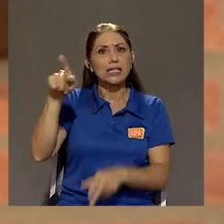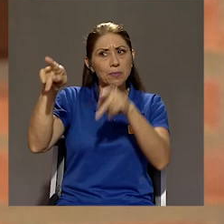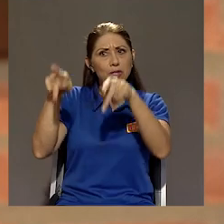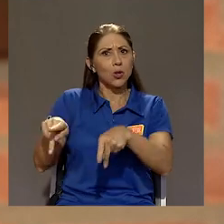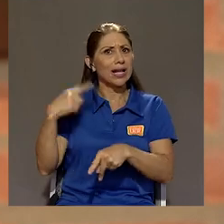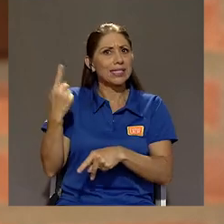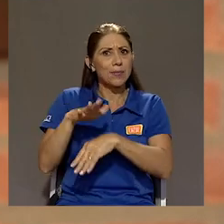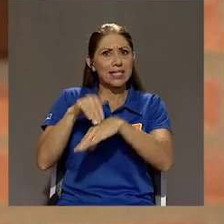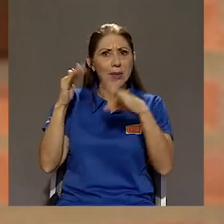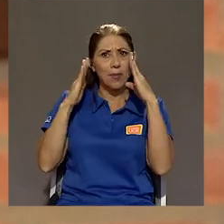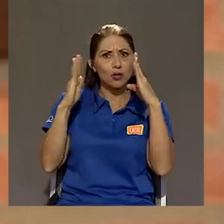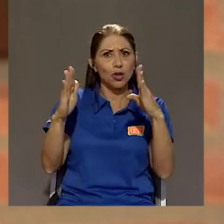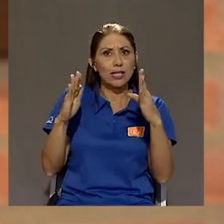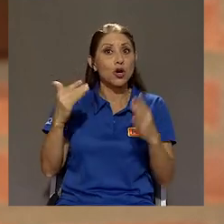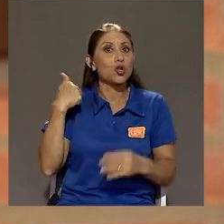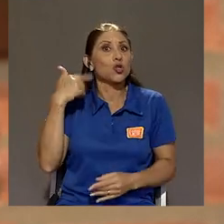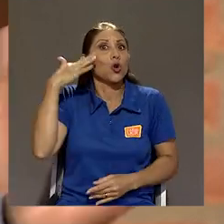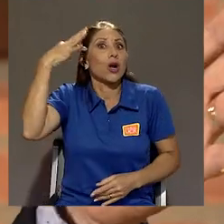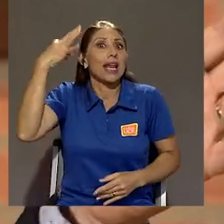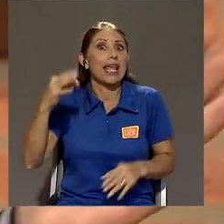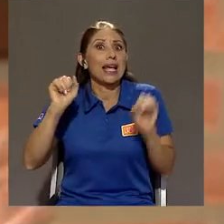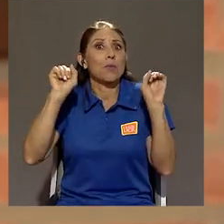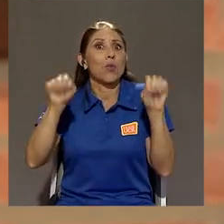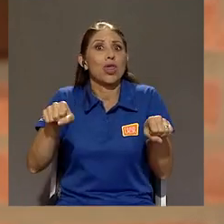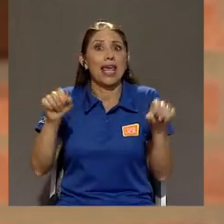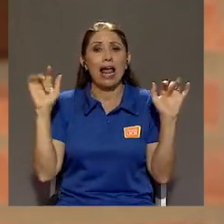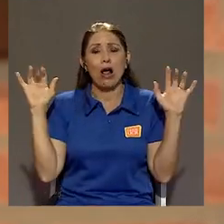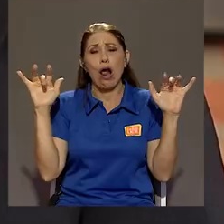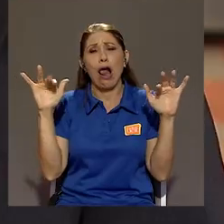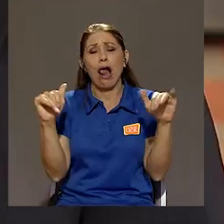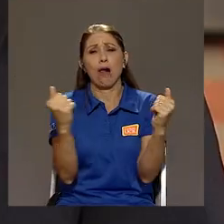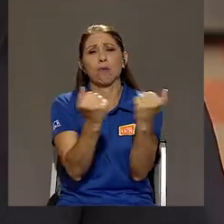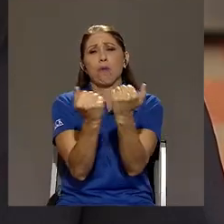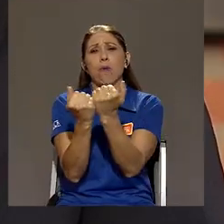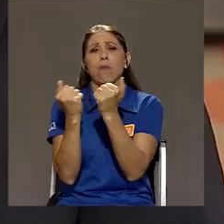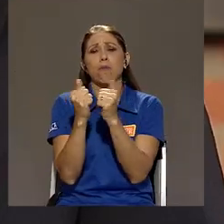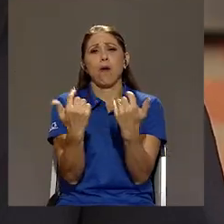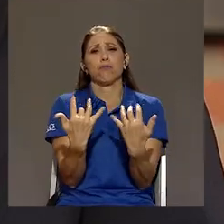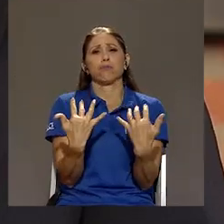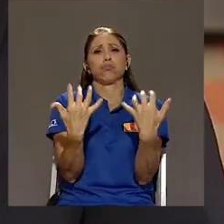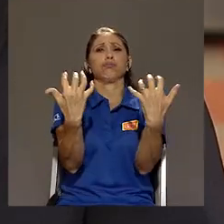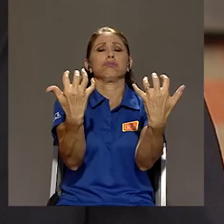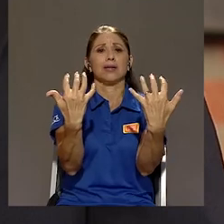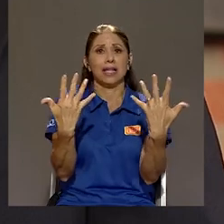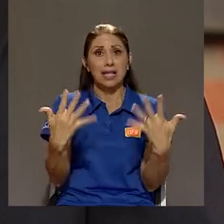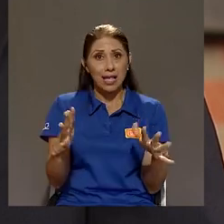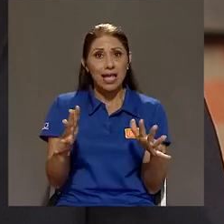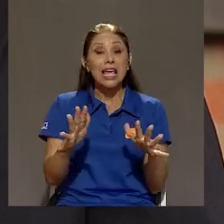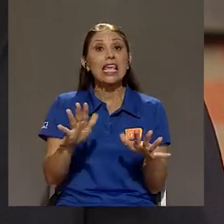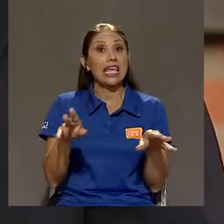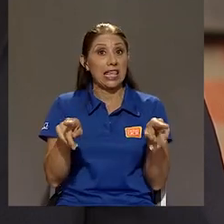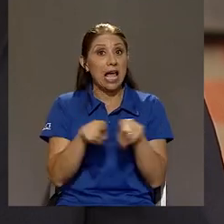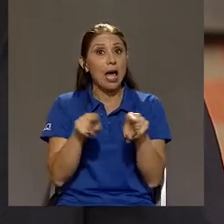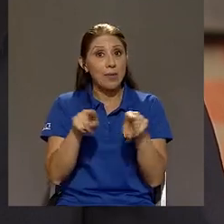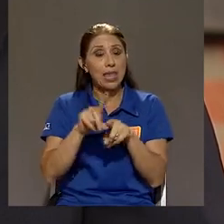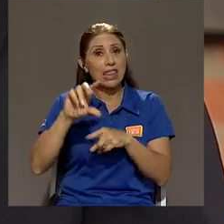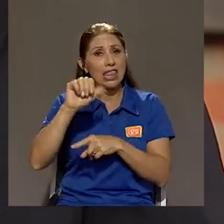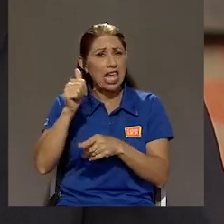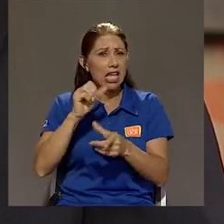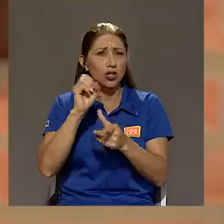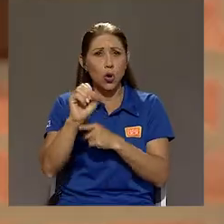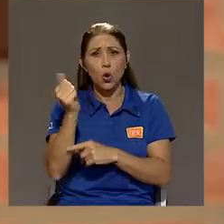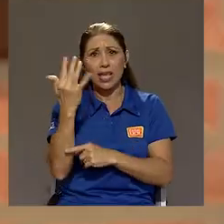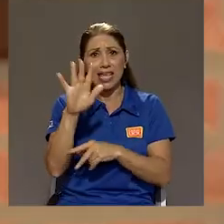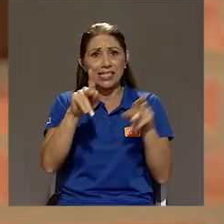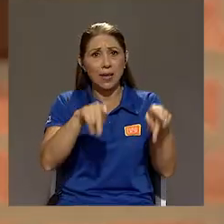atención. Yo no esperaba que tuviera tanto marketing como para llenar el auditorio como lo hizo. Y había 10, 15 personas de pie, y